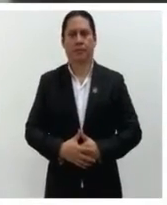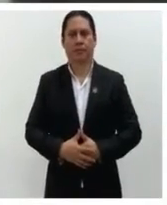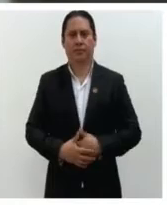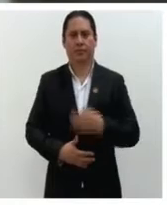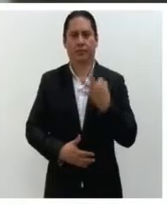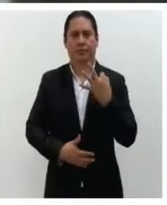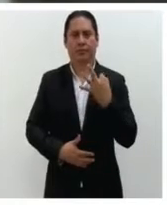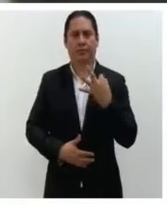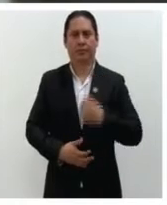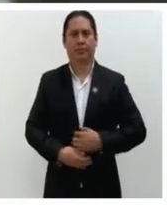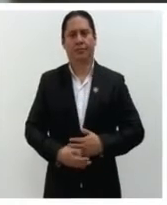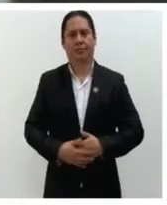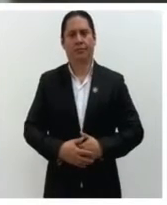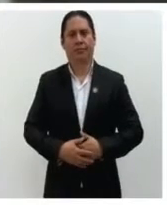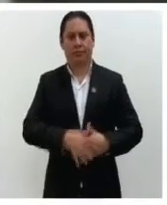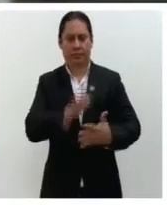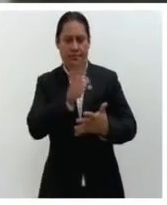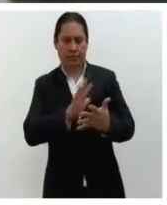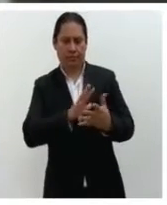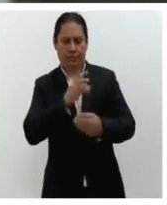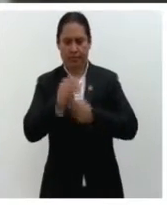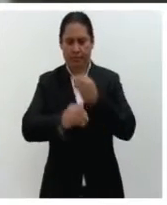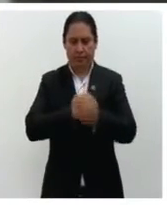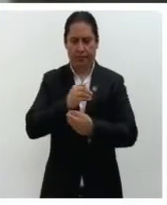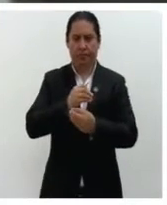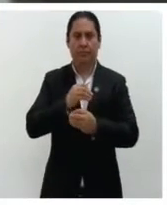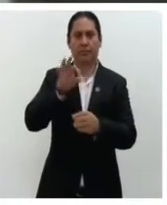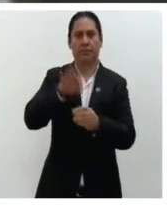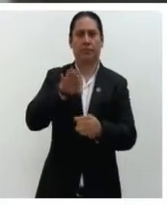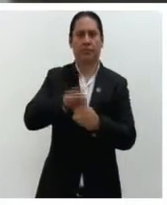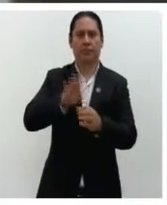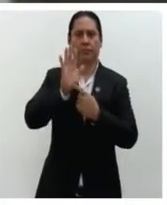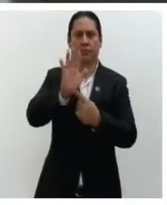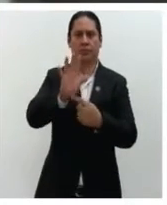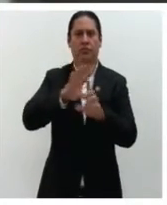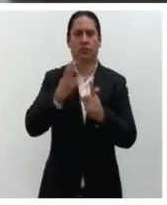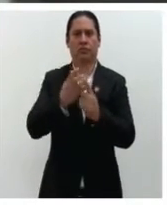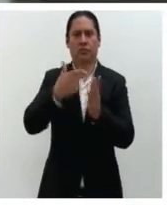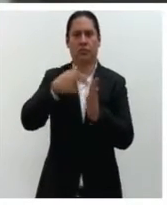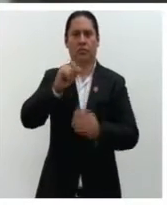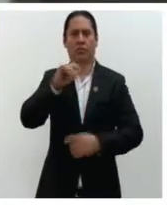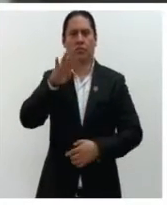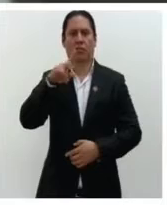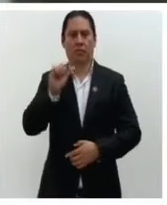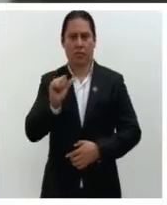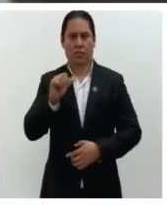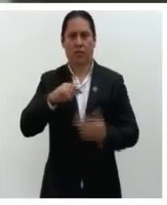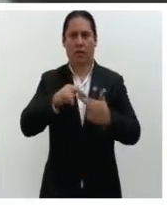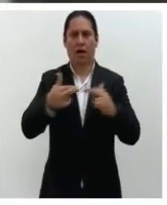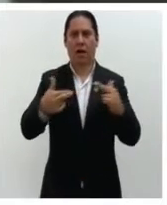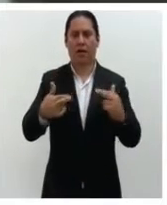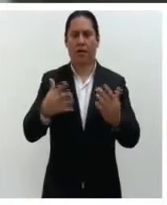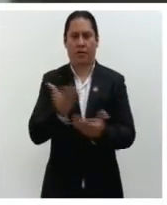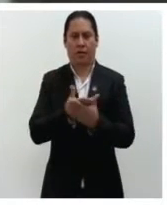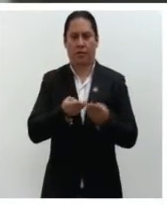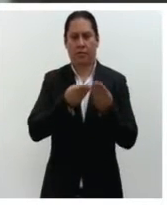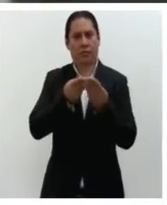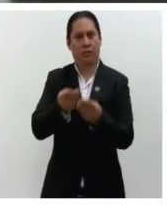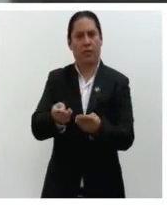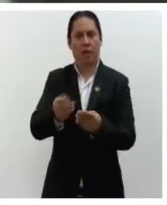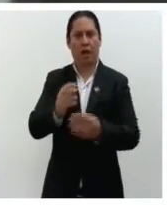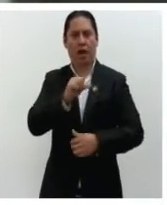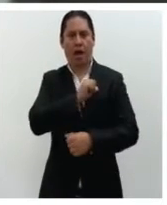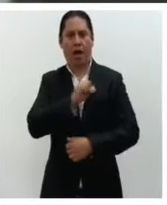Punto número 3. Lectura, discusión y votación del dictamen que presenta la Comisión de Hacienda relativo al expediente presentado por el